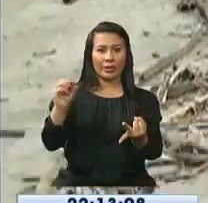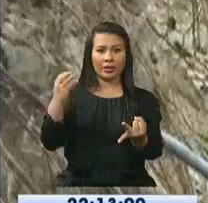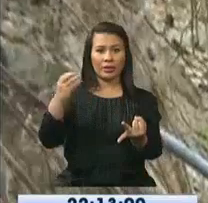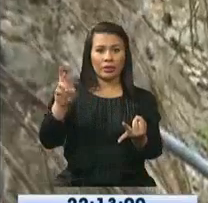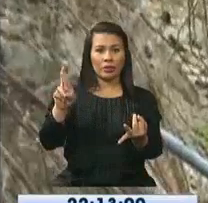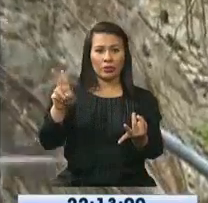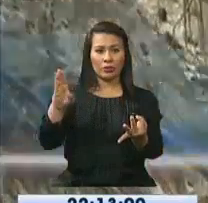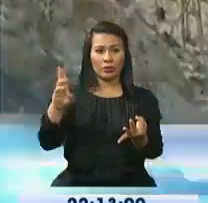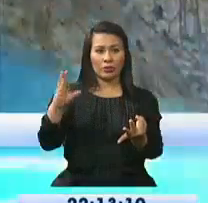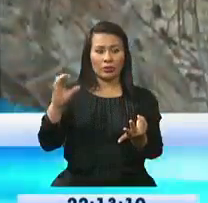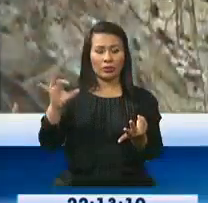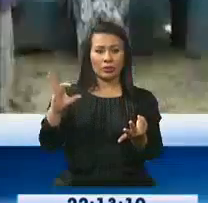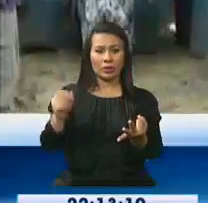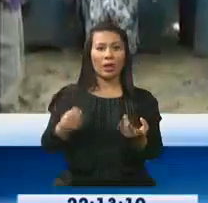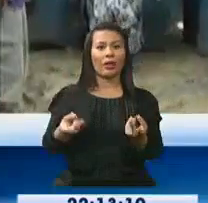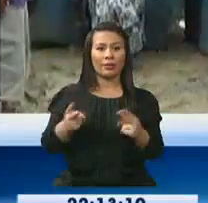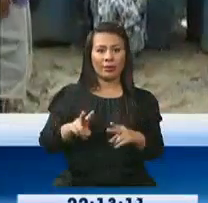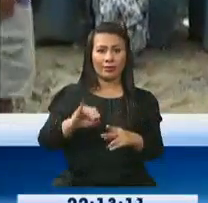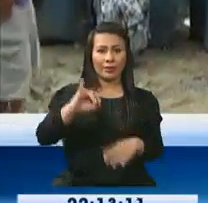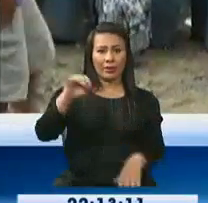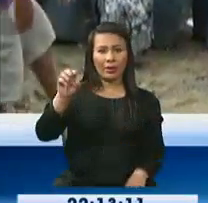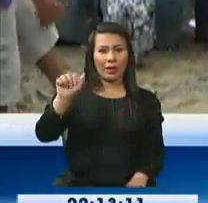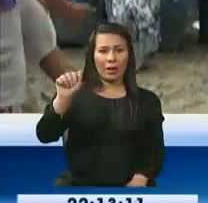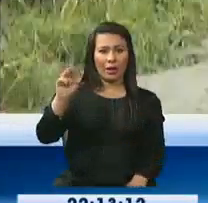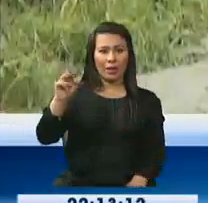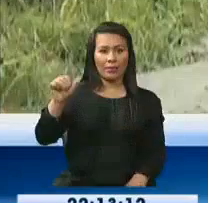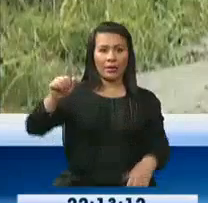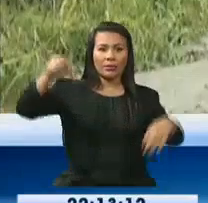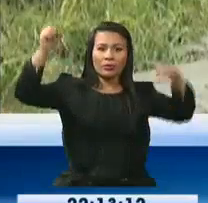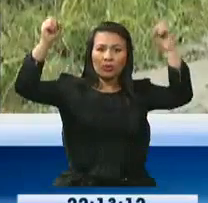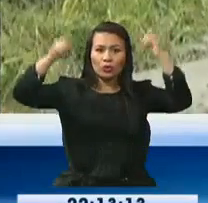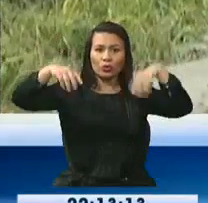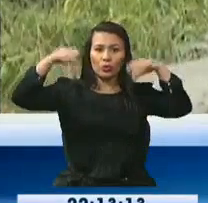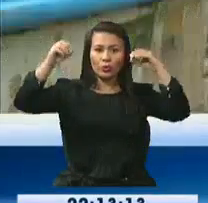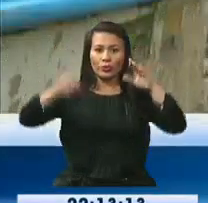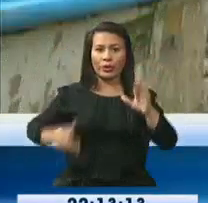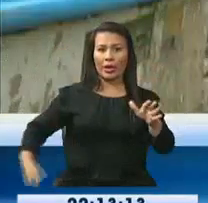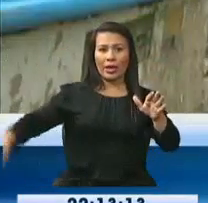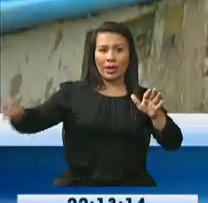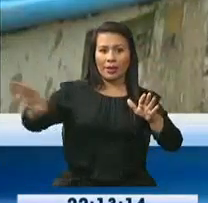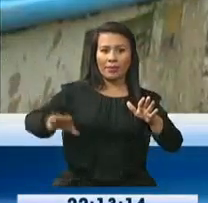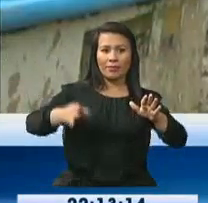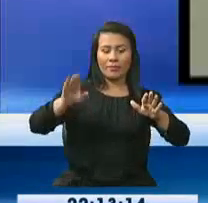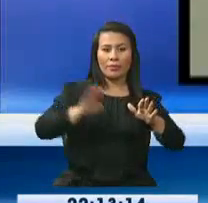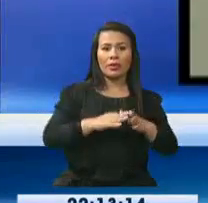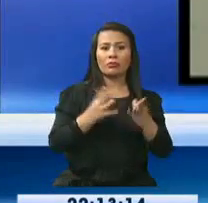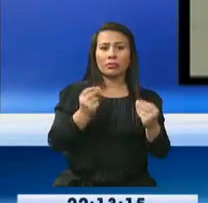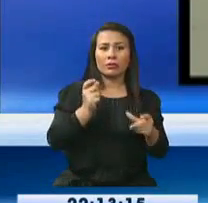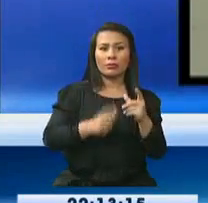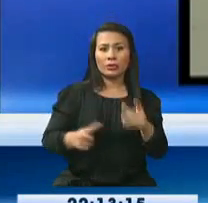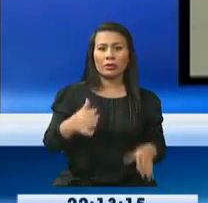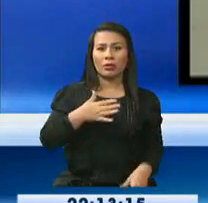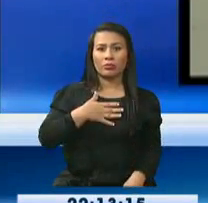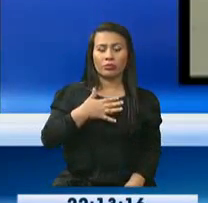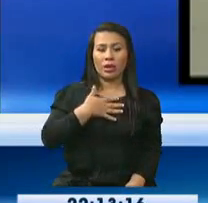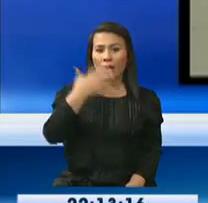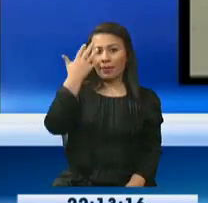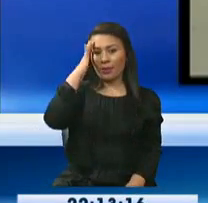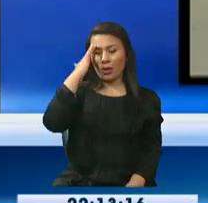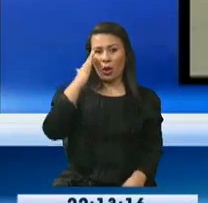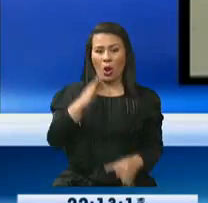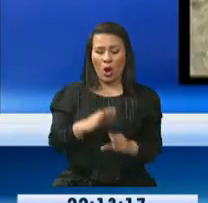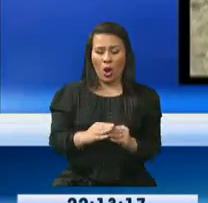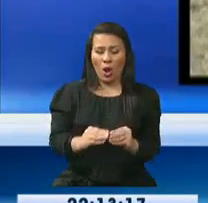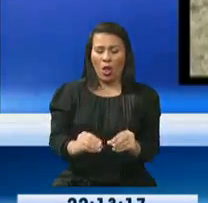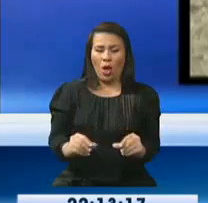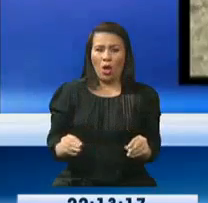fue el matal en hama la mezcla de lluvias y la fuerza del mar mantienen sus obras su población y aquí es lo lograba aquí